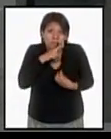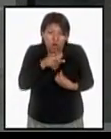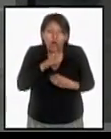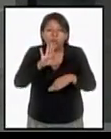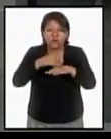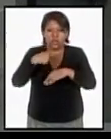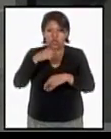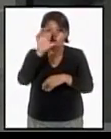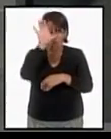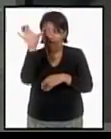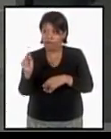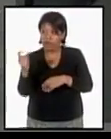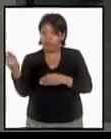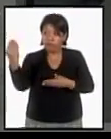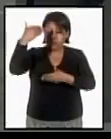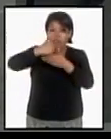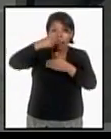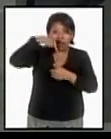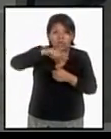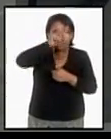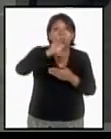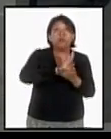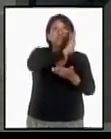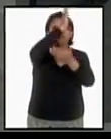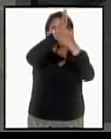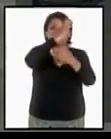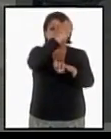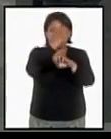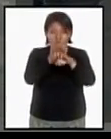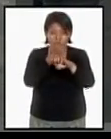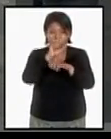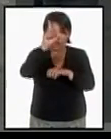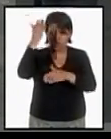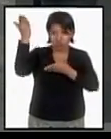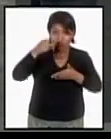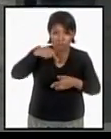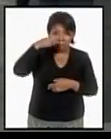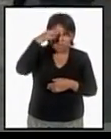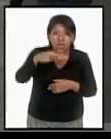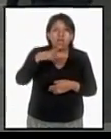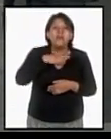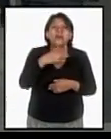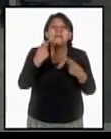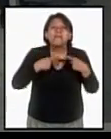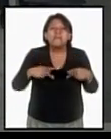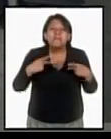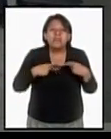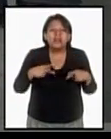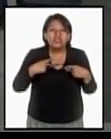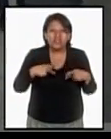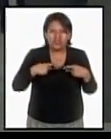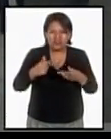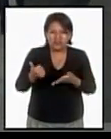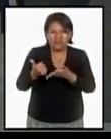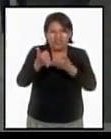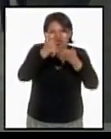vine de África para ir a Estados Unidos, pero cuando llegué aquí me tocó unos polleros que pasan la gente a la